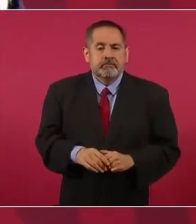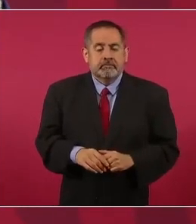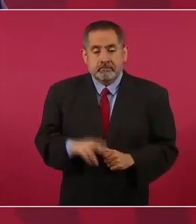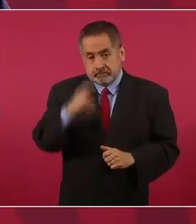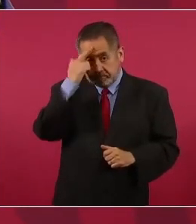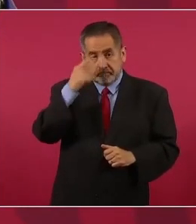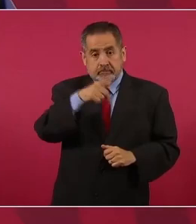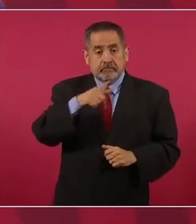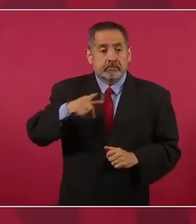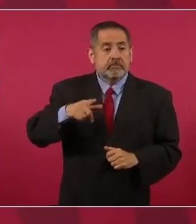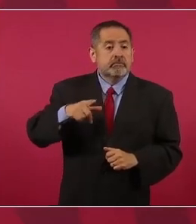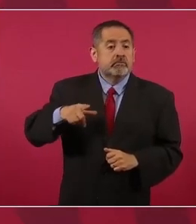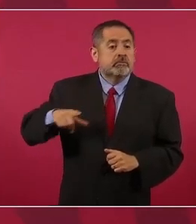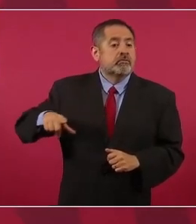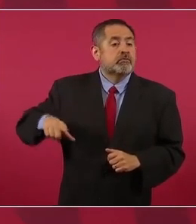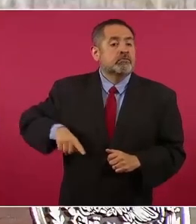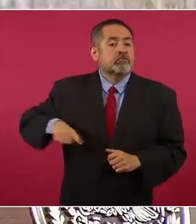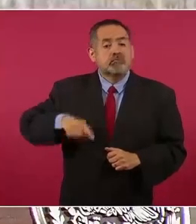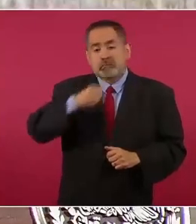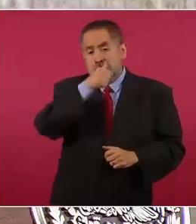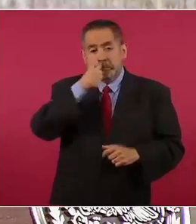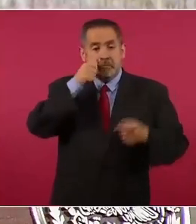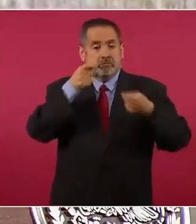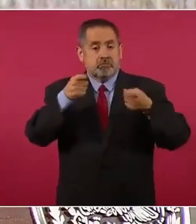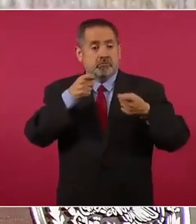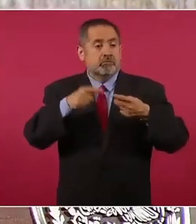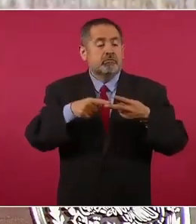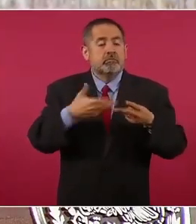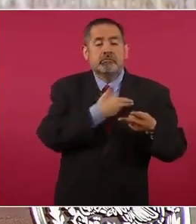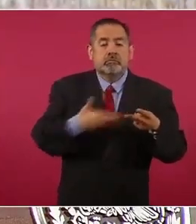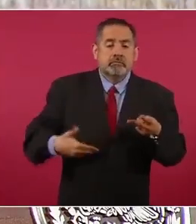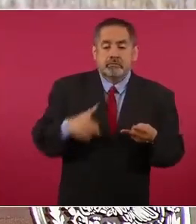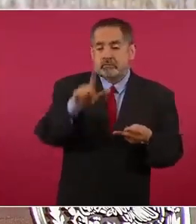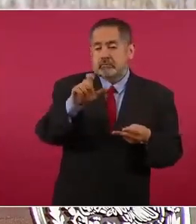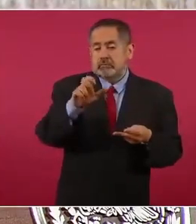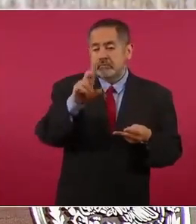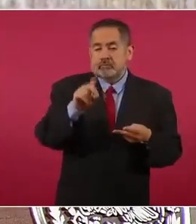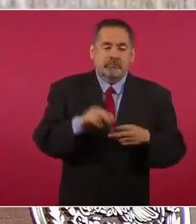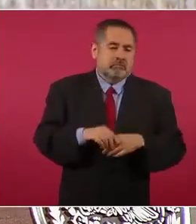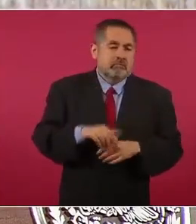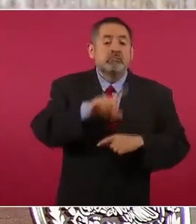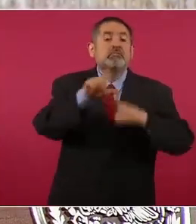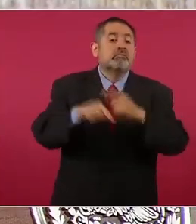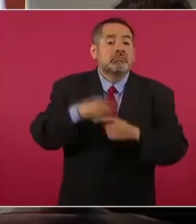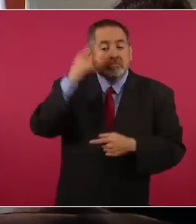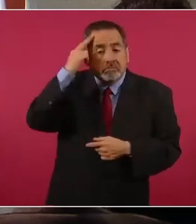cuando gobernó Juárez y cuando gobernó el presidente Lerdo, pero luego Porfirio Díaz,